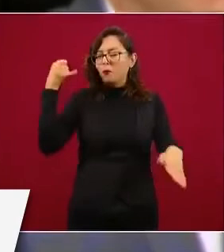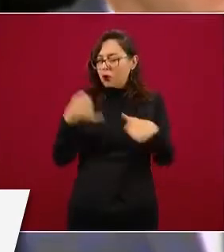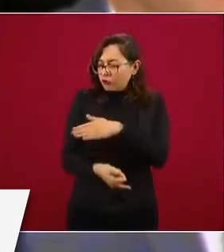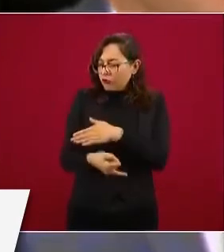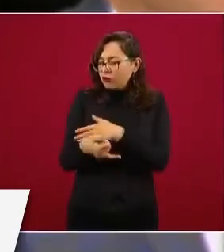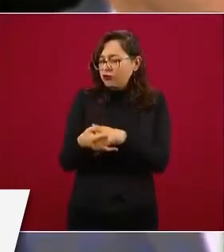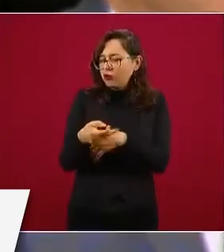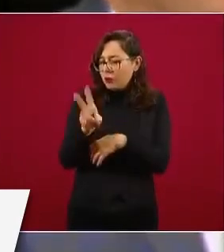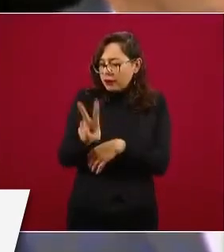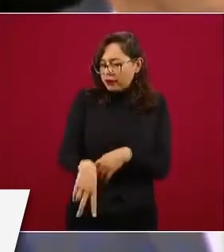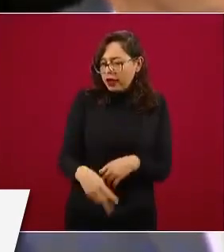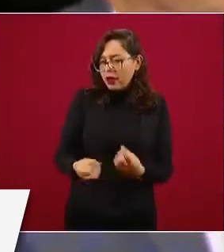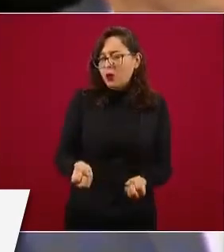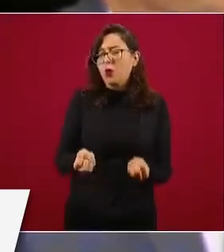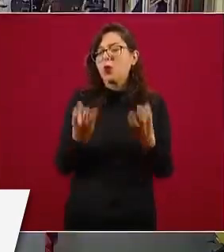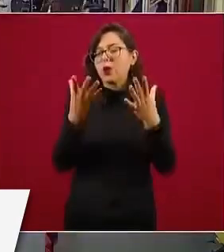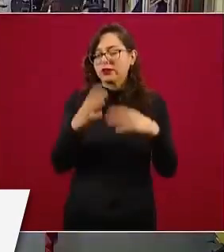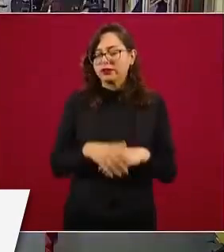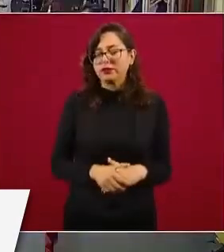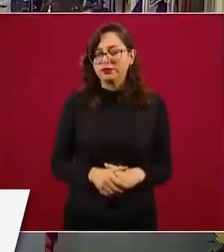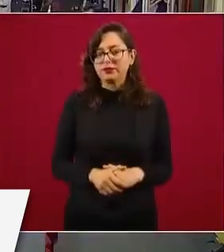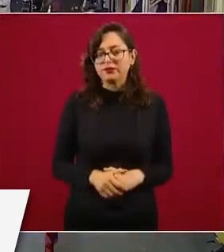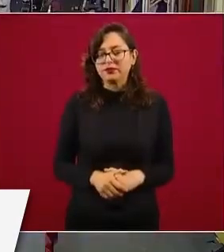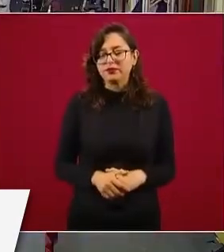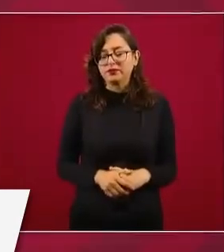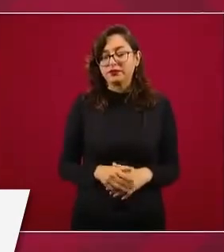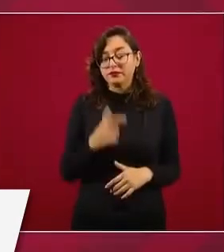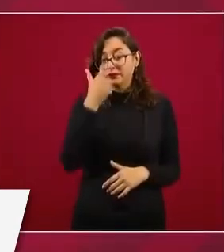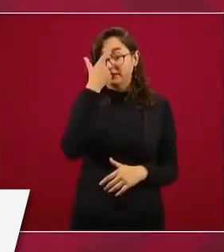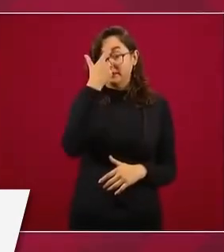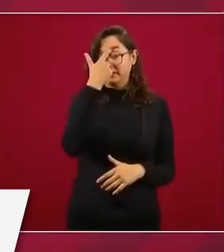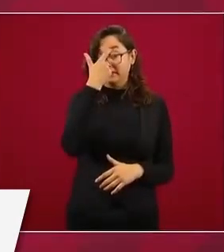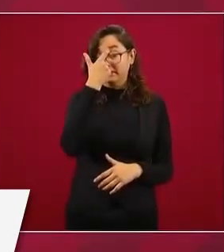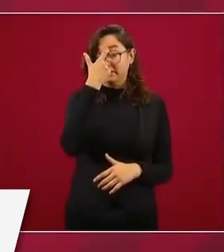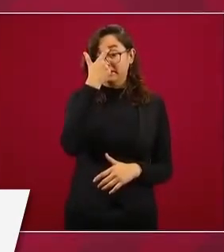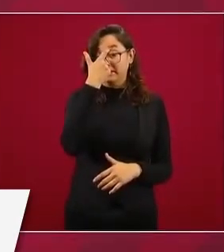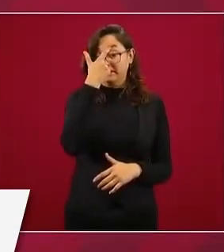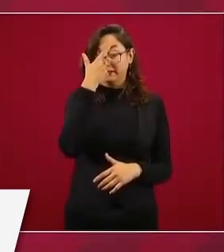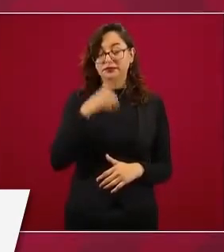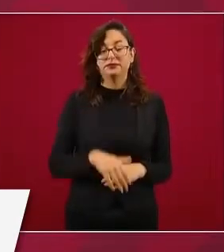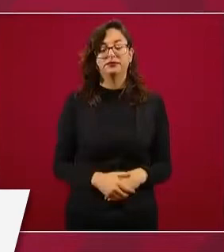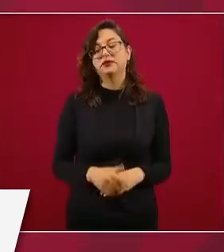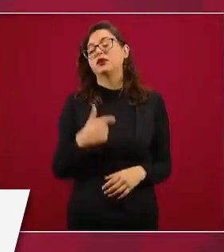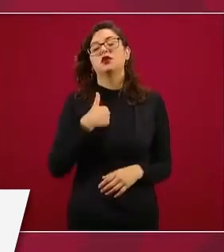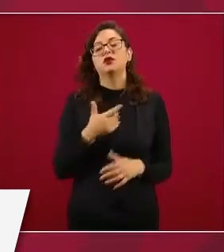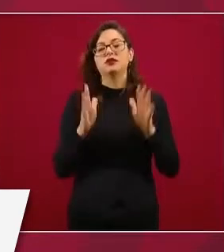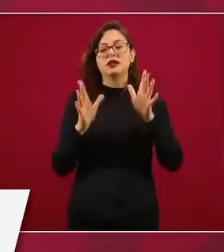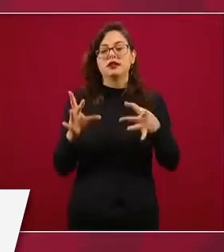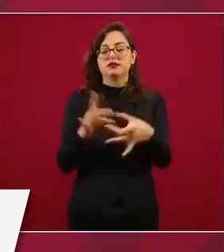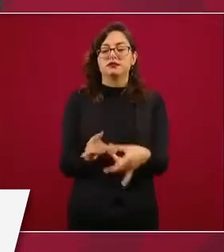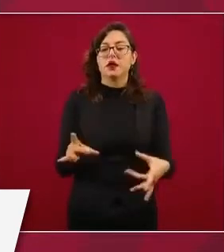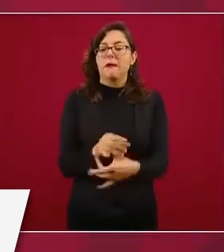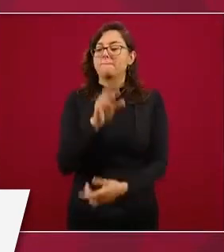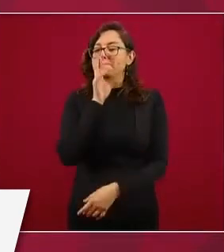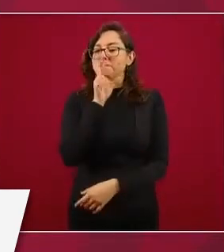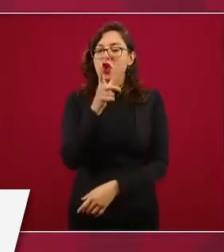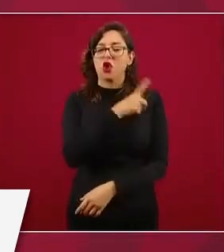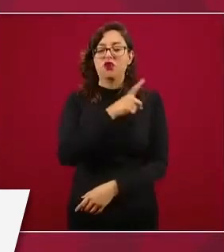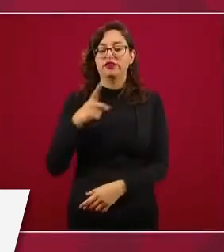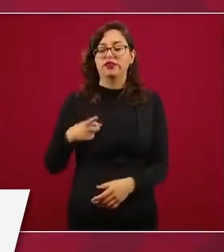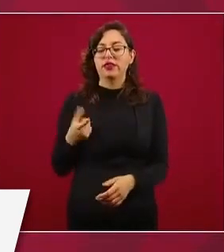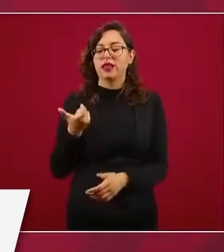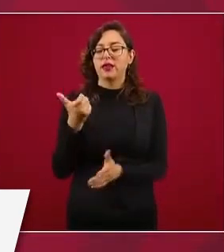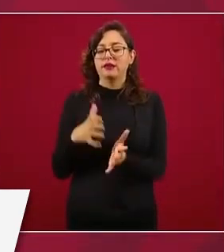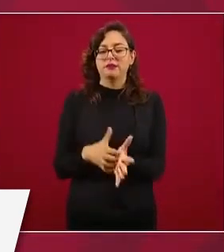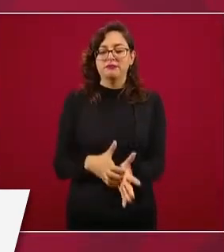Pues lo mejor es que se ahorre, que haya austeridad, que no